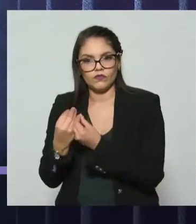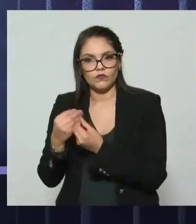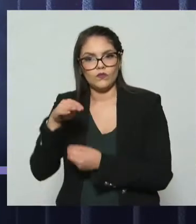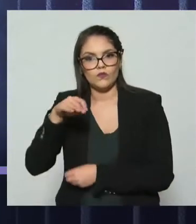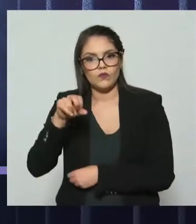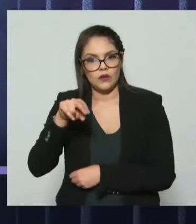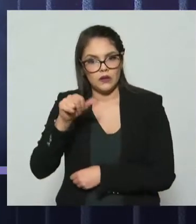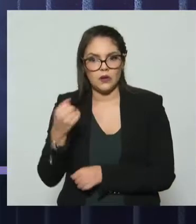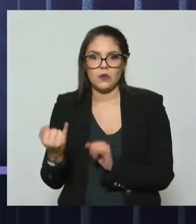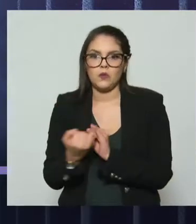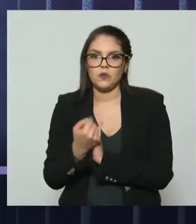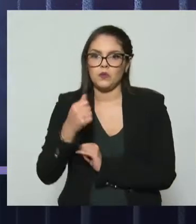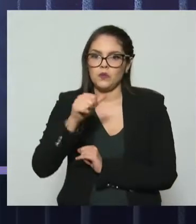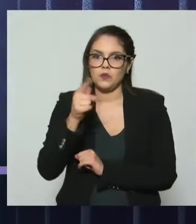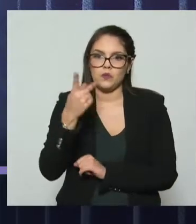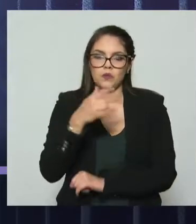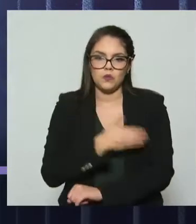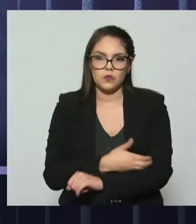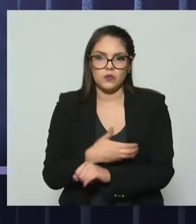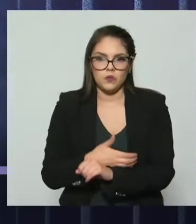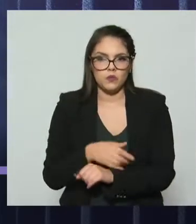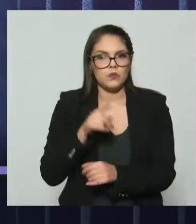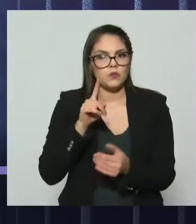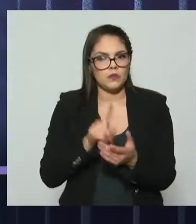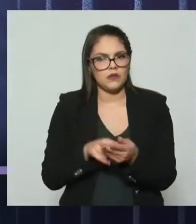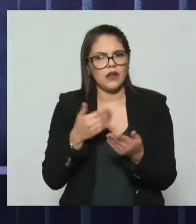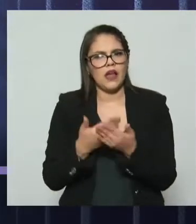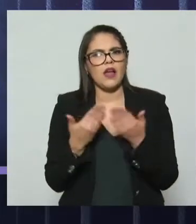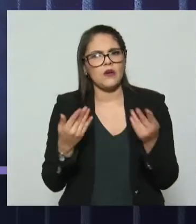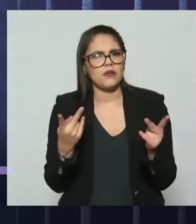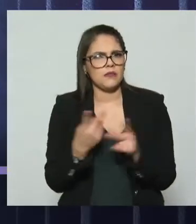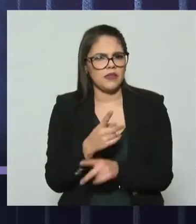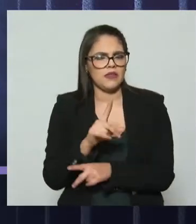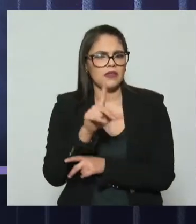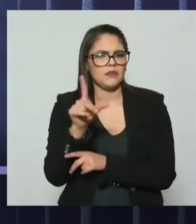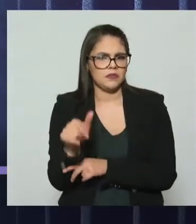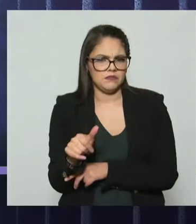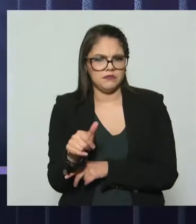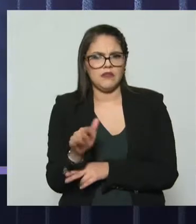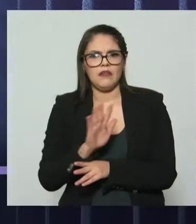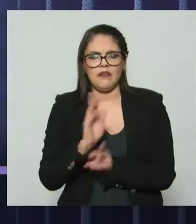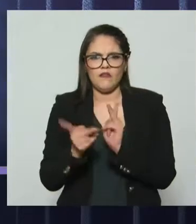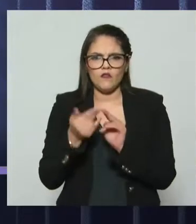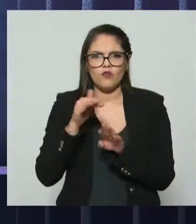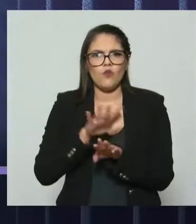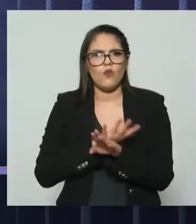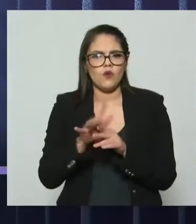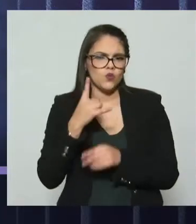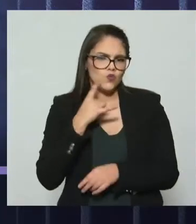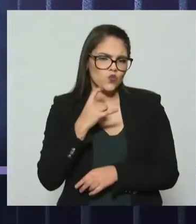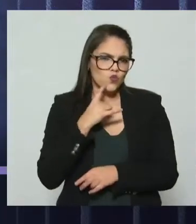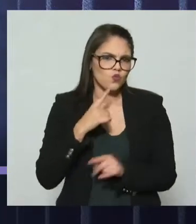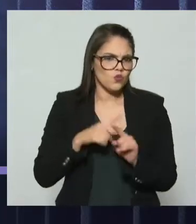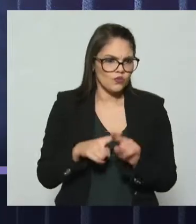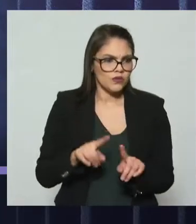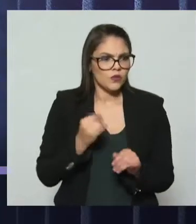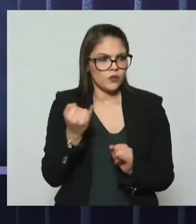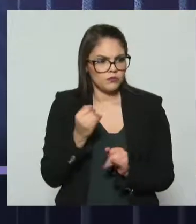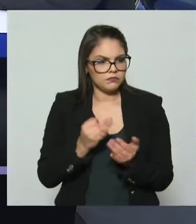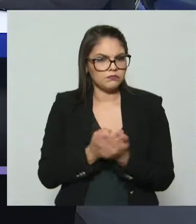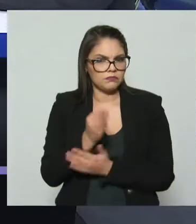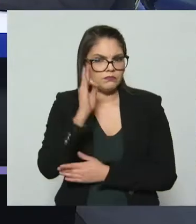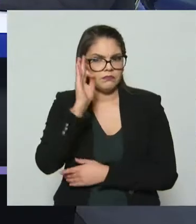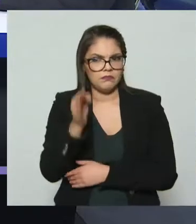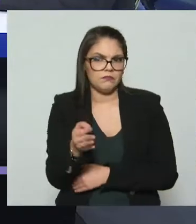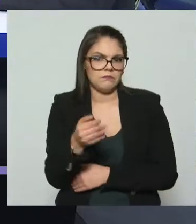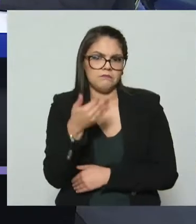año, al igual que tus compañeros en el Congreso local. Ahora que sigue, estamos ya hablando ante un nuevo reto, luego de que también aprobaron de manera